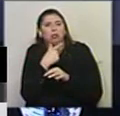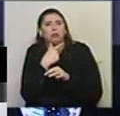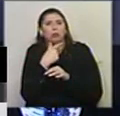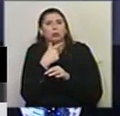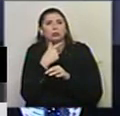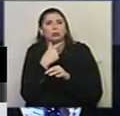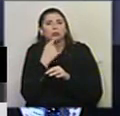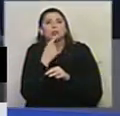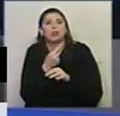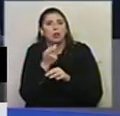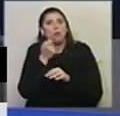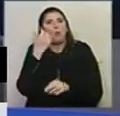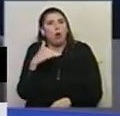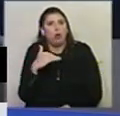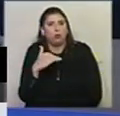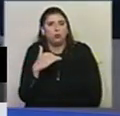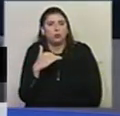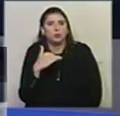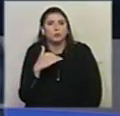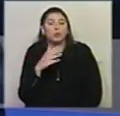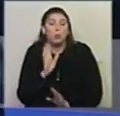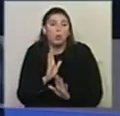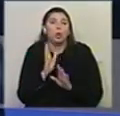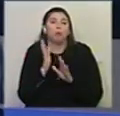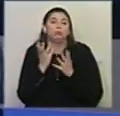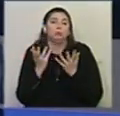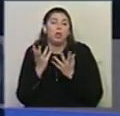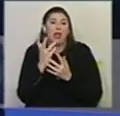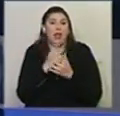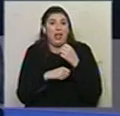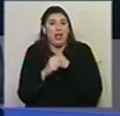consideran medicamentos de alto costo? Yo creo que básicamente, y por eso en el año